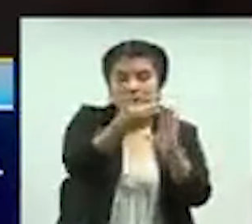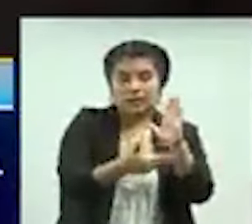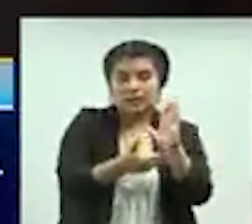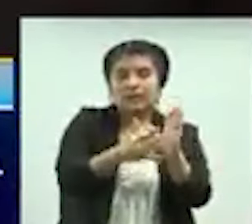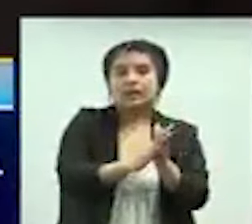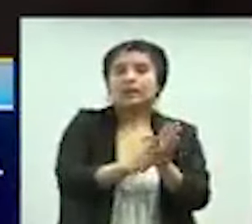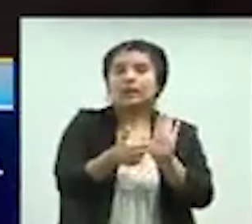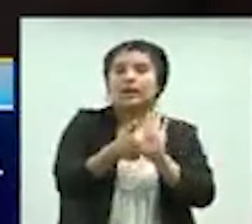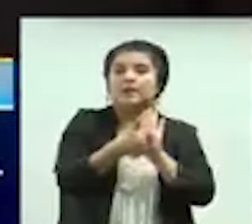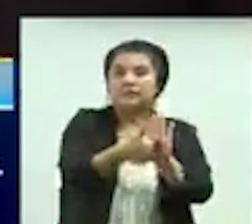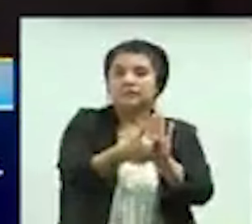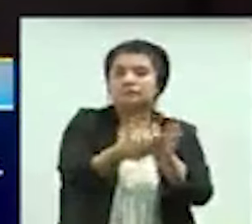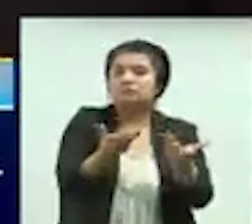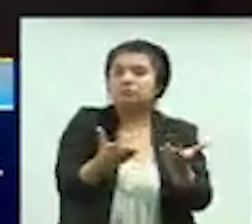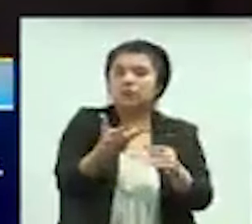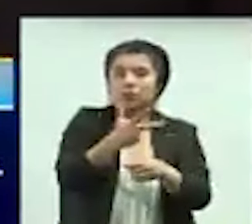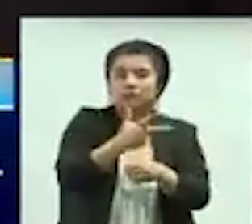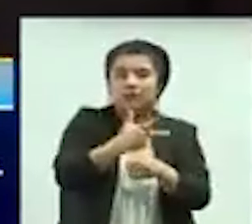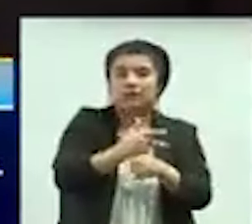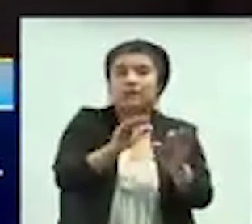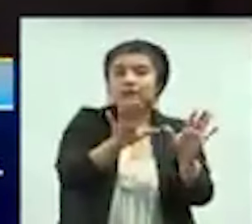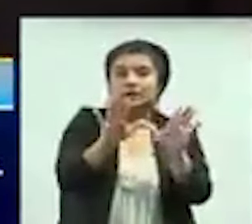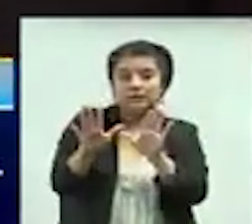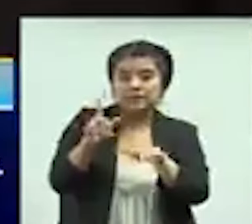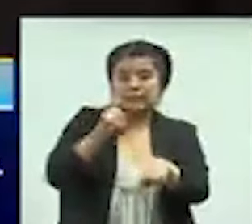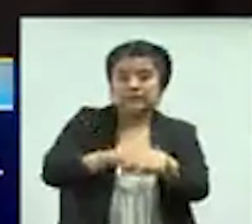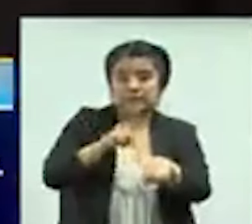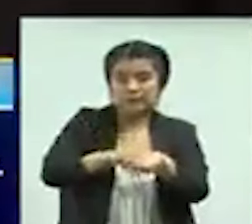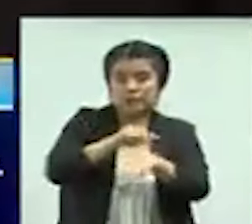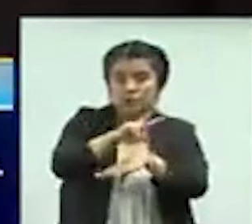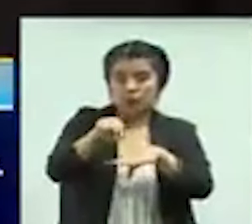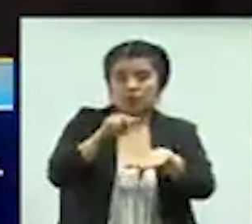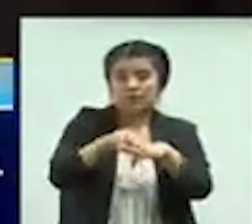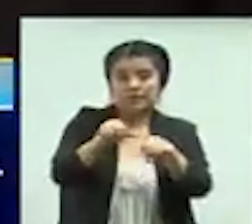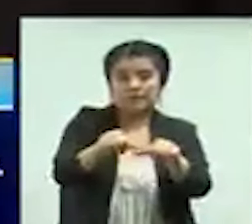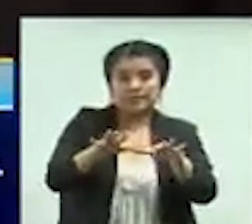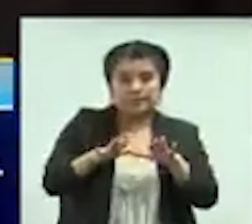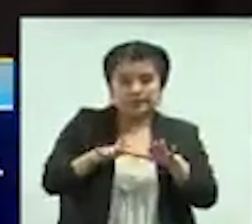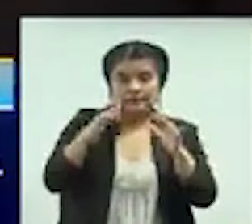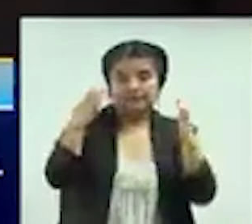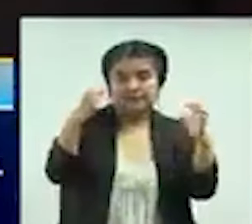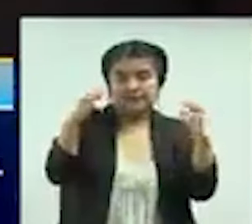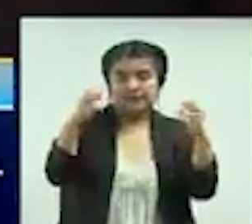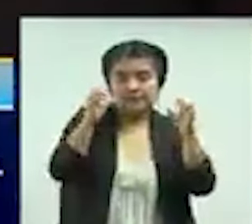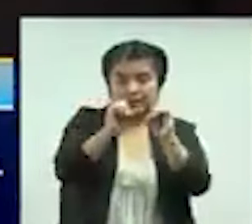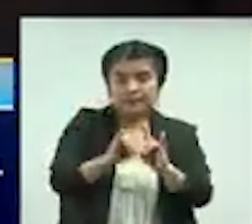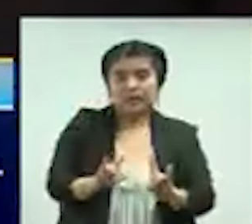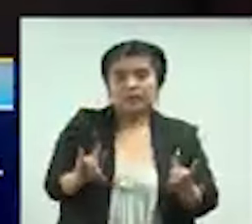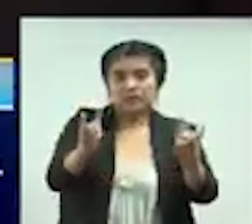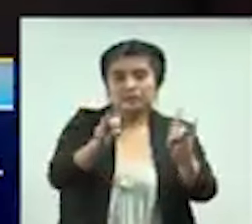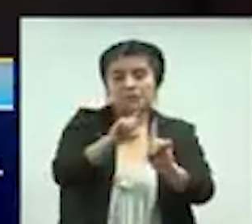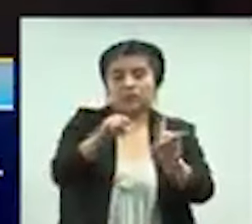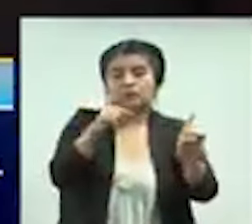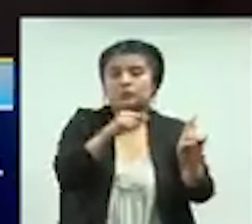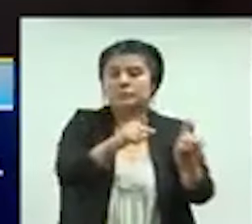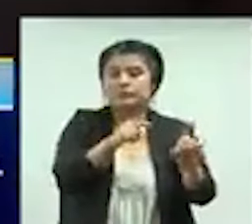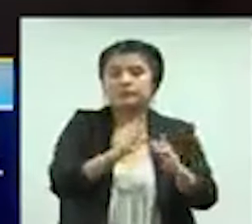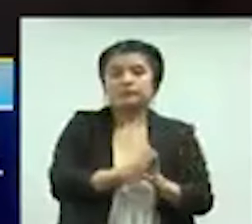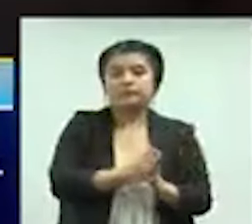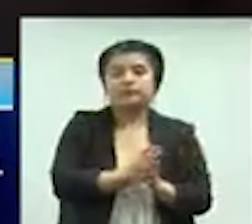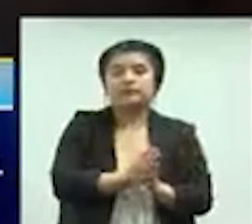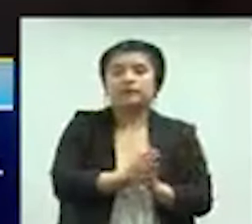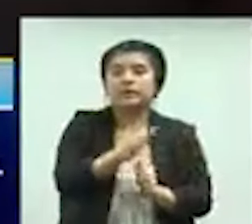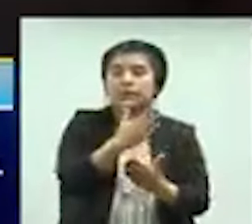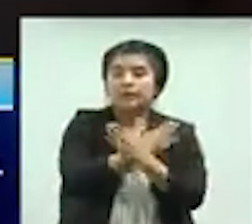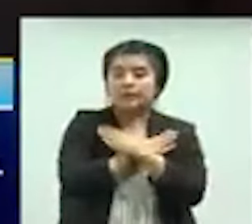de Guatemala durante el 10º periodo extraordinario de sesiones de emergencia de la Asamblea General de Naciones Unidas de